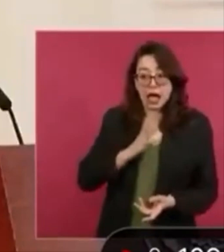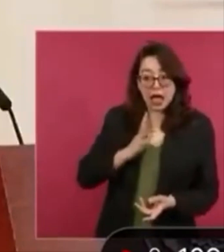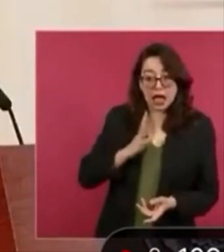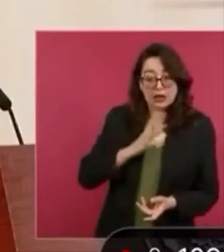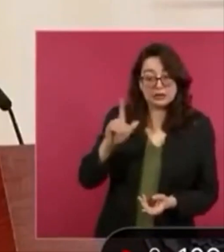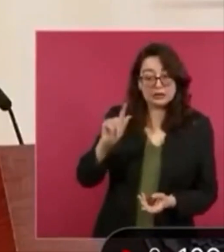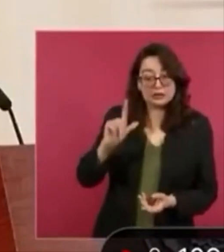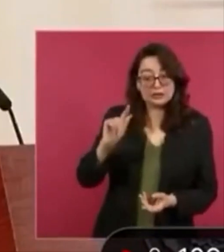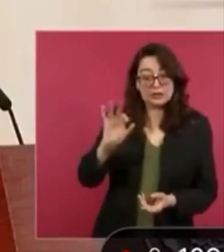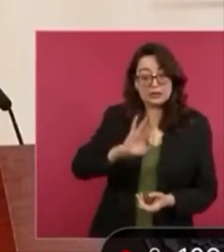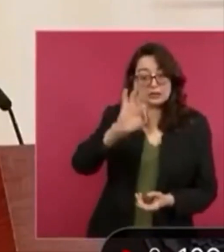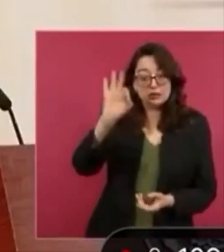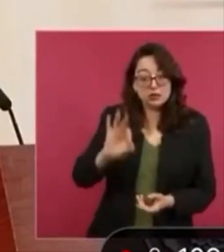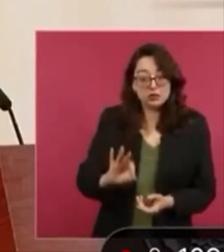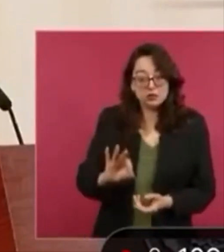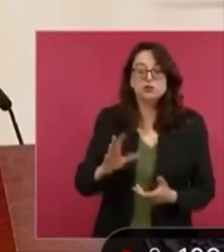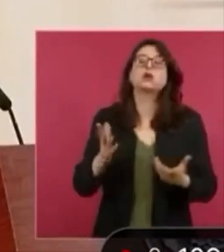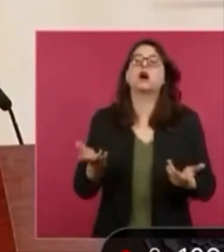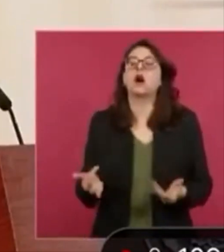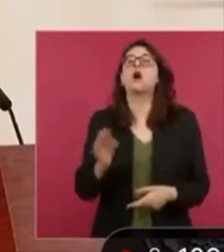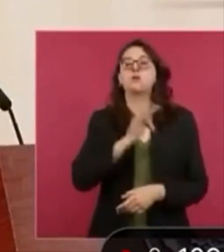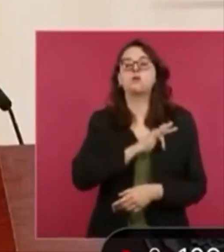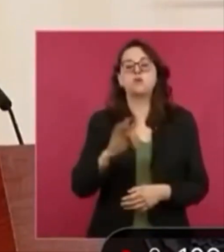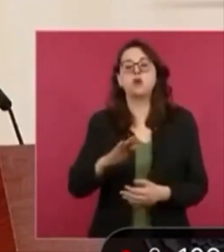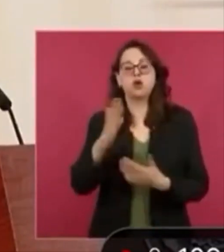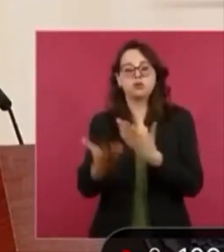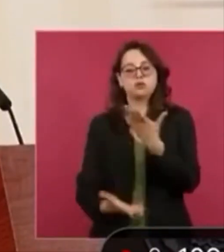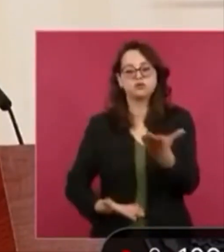que finalice el